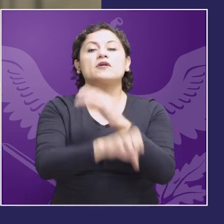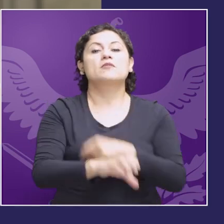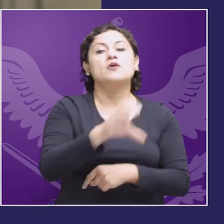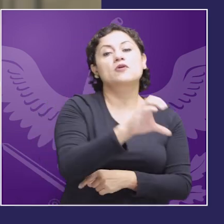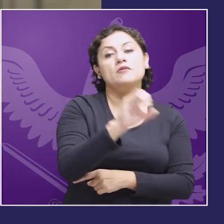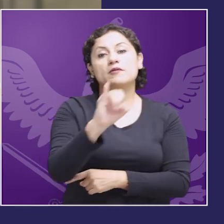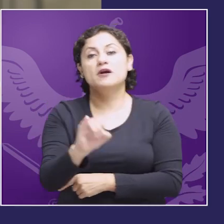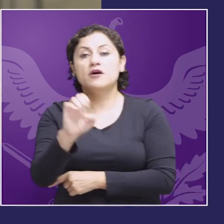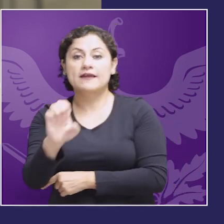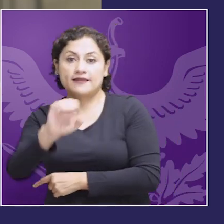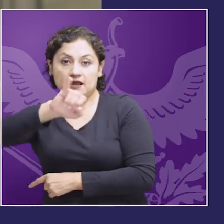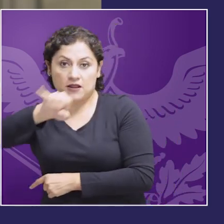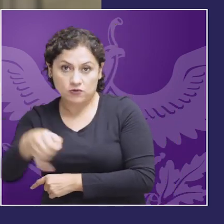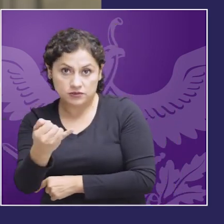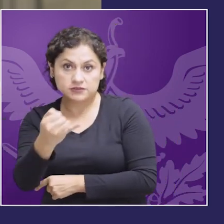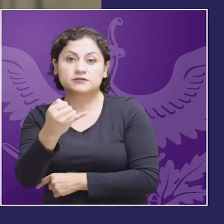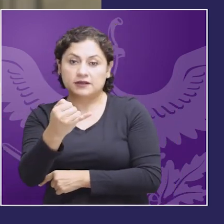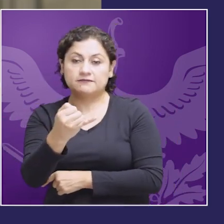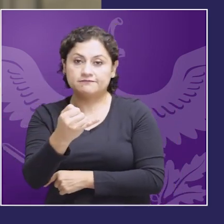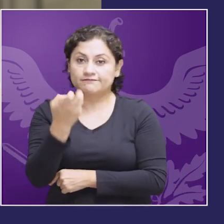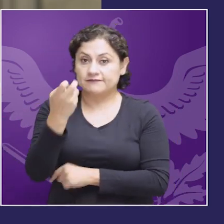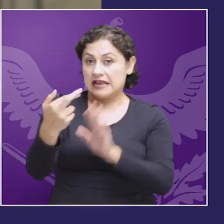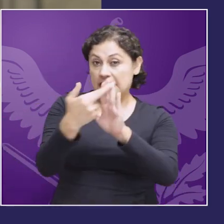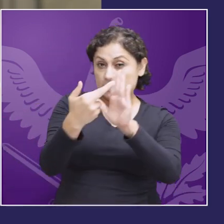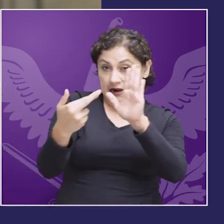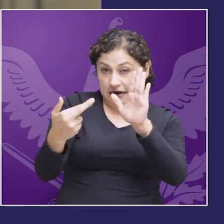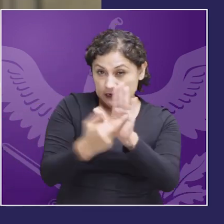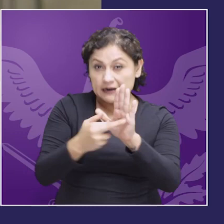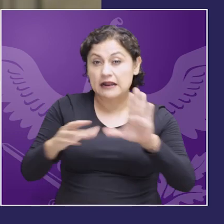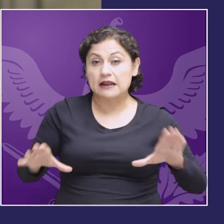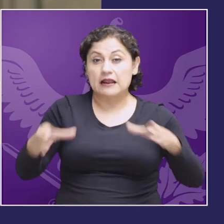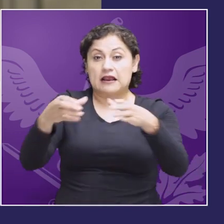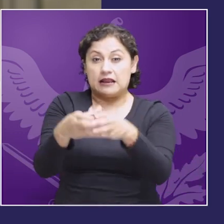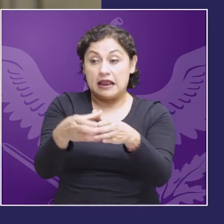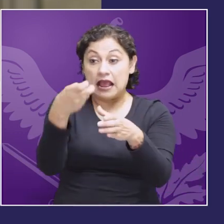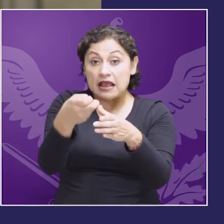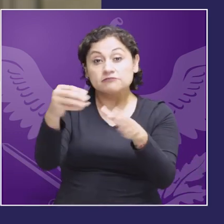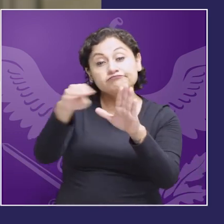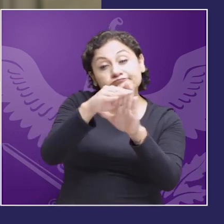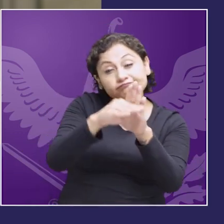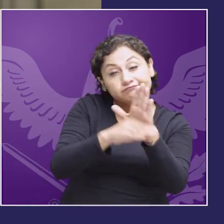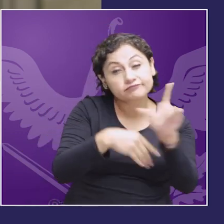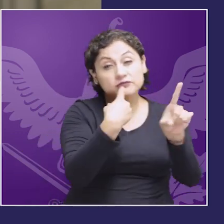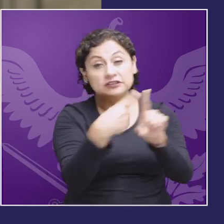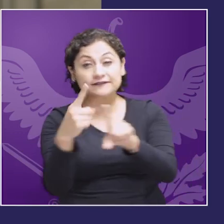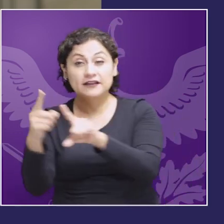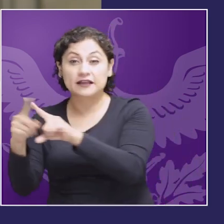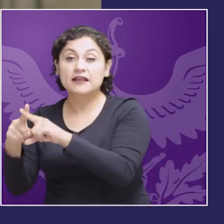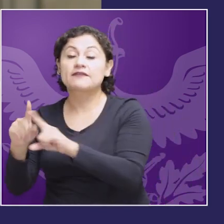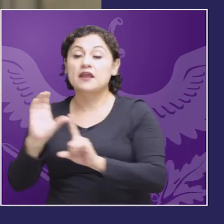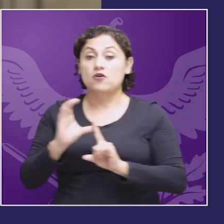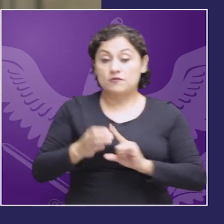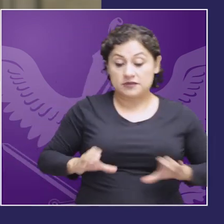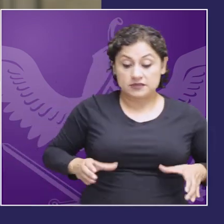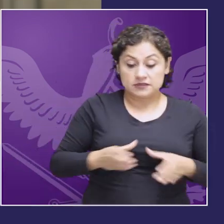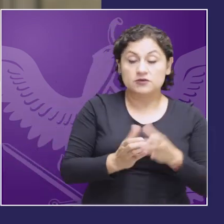Código Iberoamericano de Ética Judicial, 100 reglas de Brasilia, son todos productos o instrumentos que surgen al alero de la